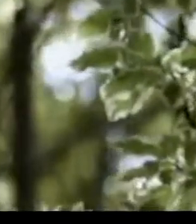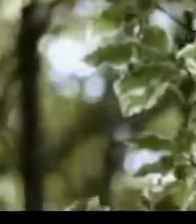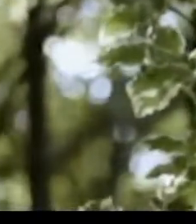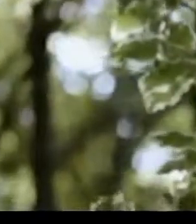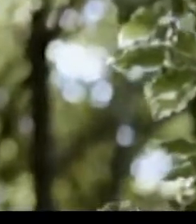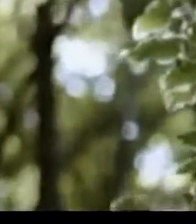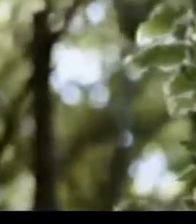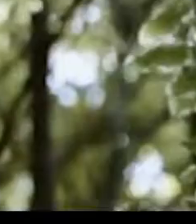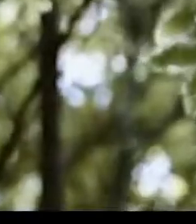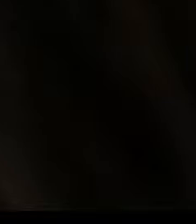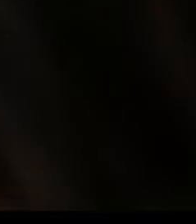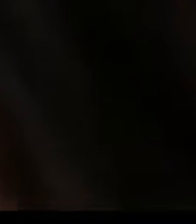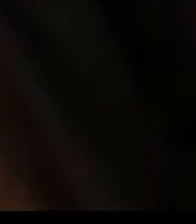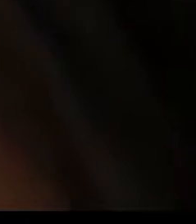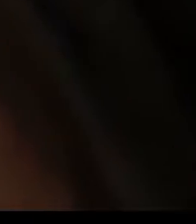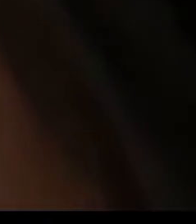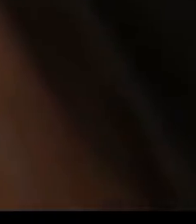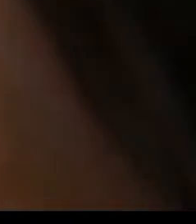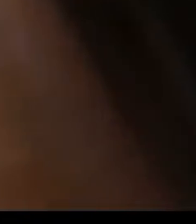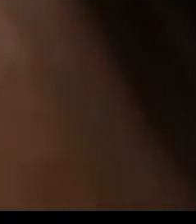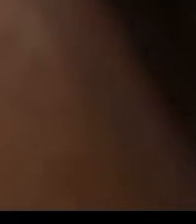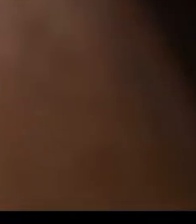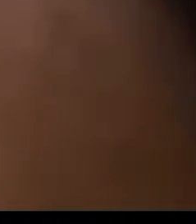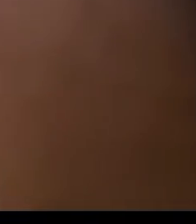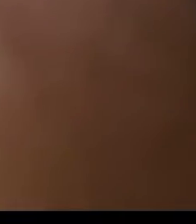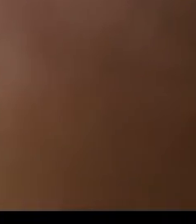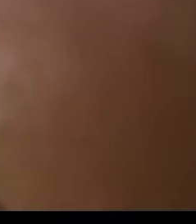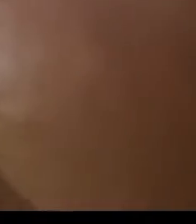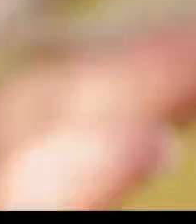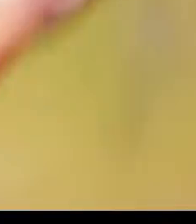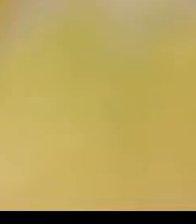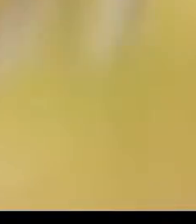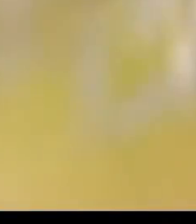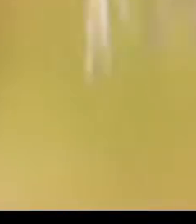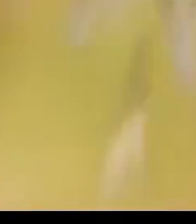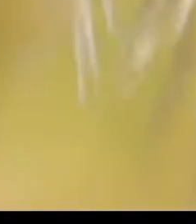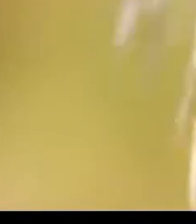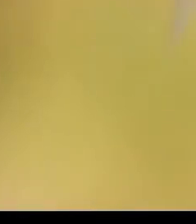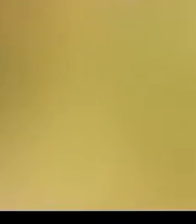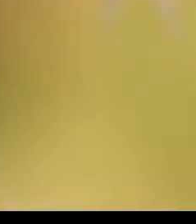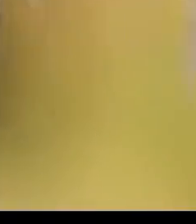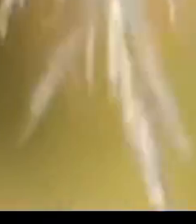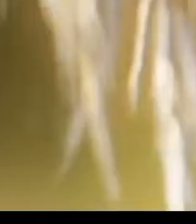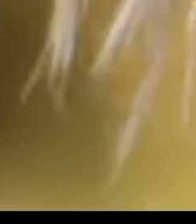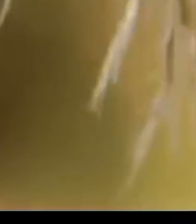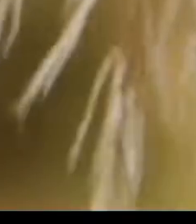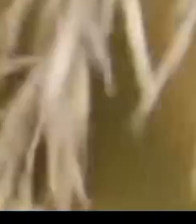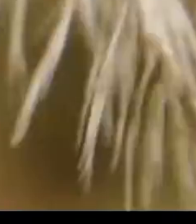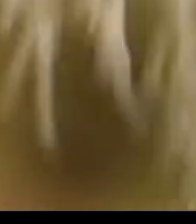poquito a poquito, y de repente vi que todo lo que quiero está dentro de ti.